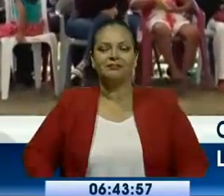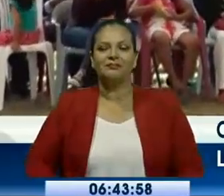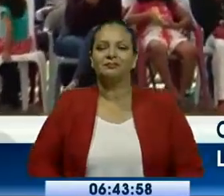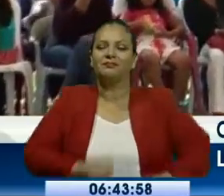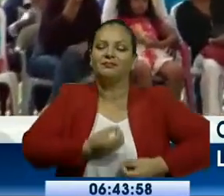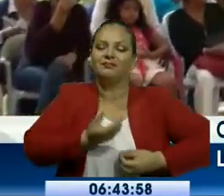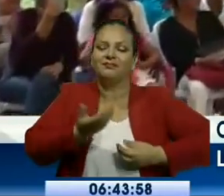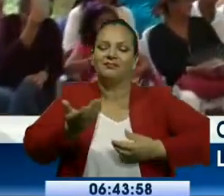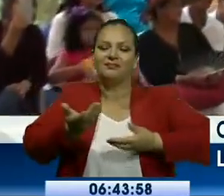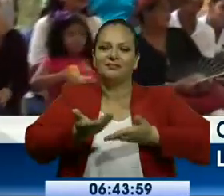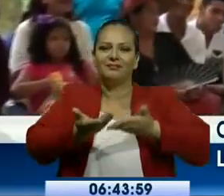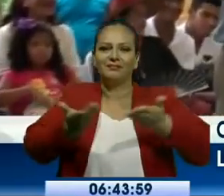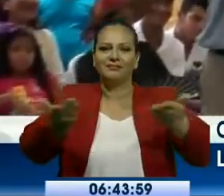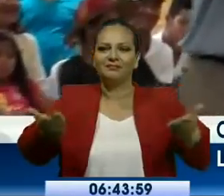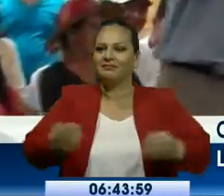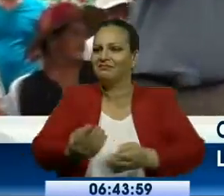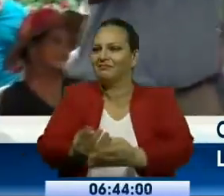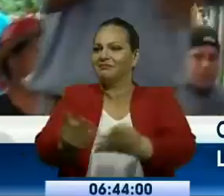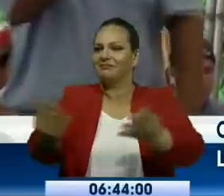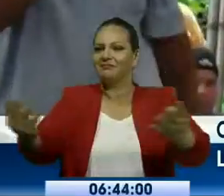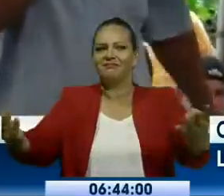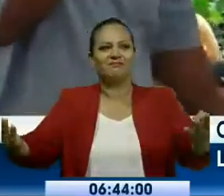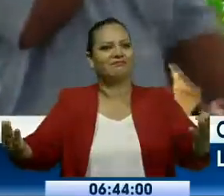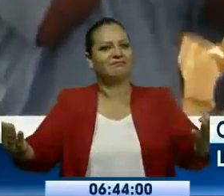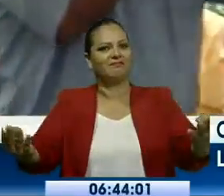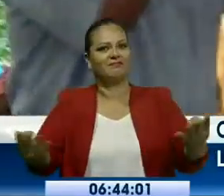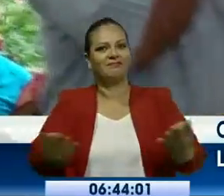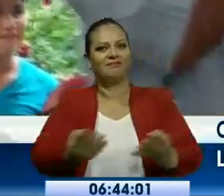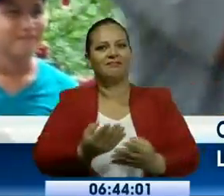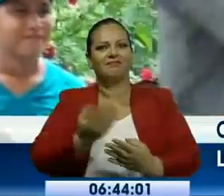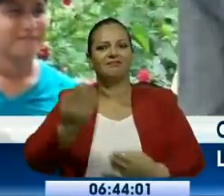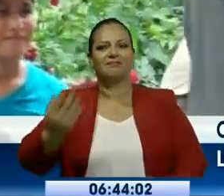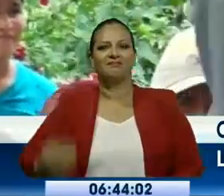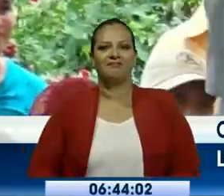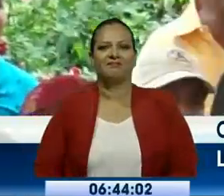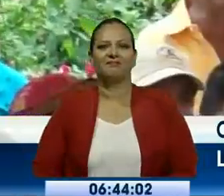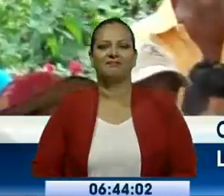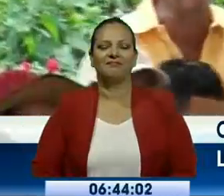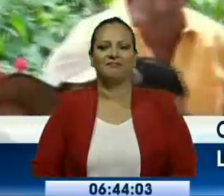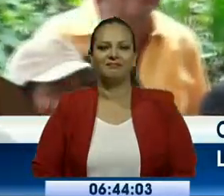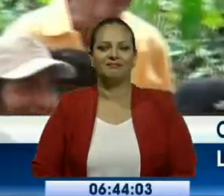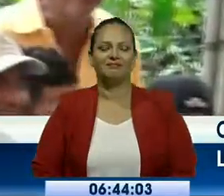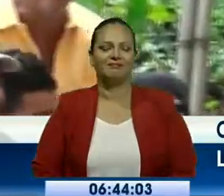porque solamente con gente aquí, mira cómo se ahonda este poquito de gente.